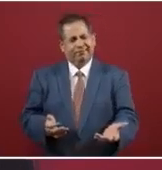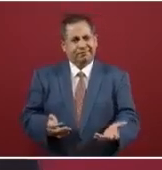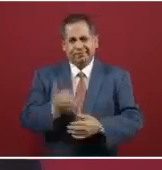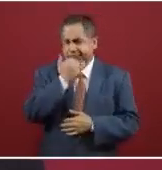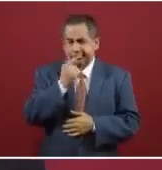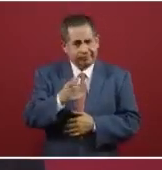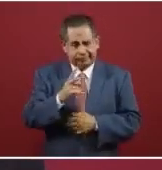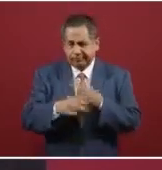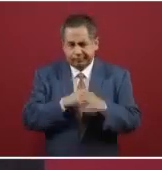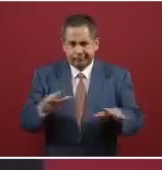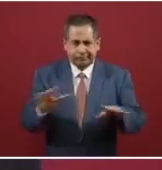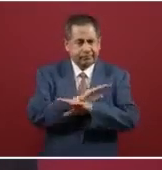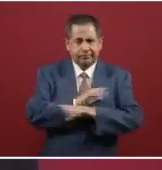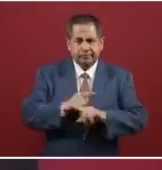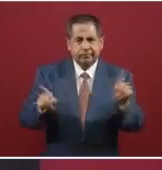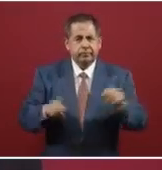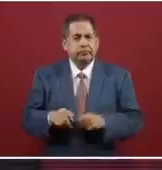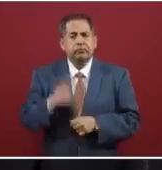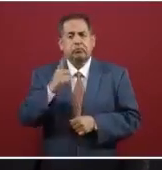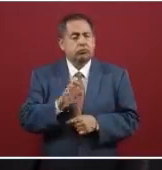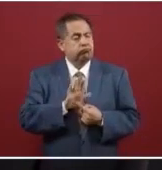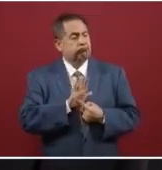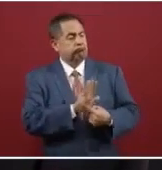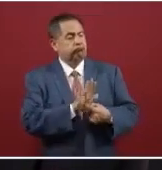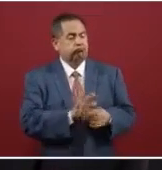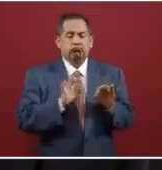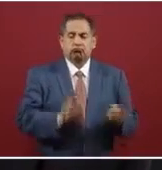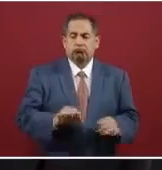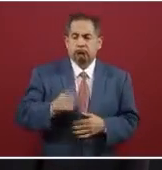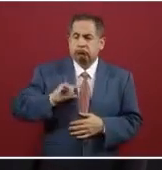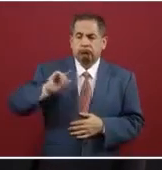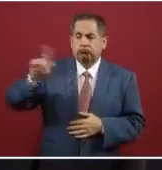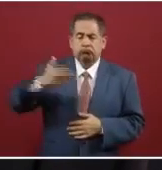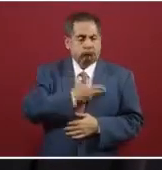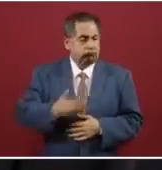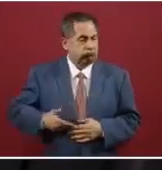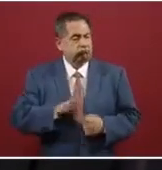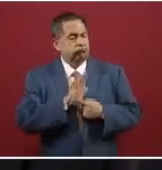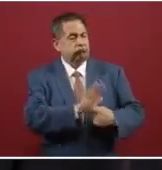y ayuda mucho el ejemplo que se dé desde el Ejecutivo. Si no hay